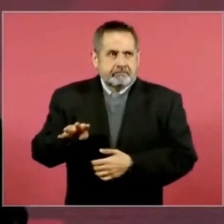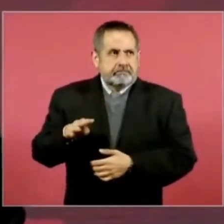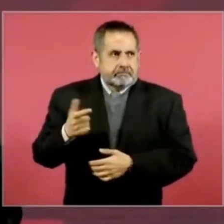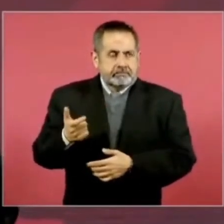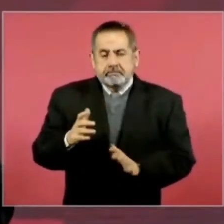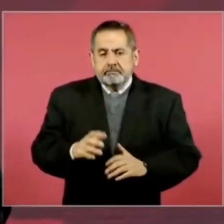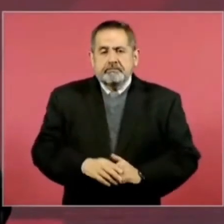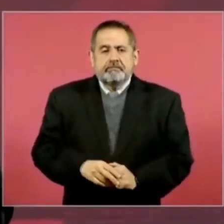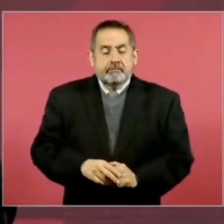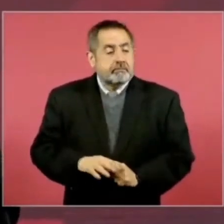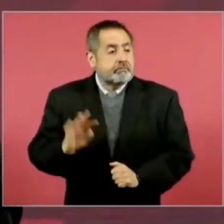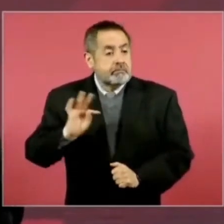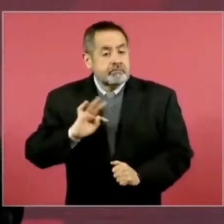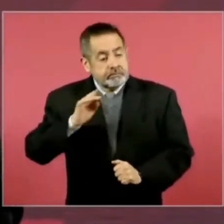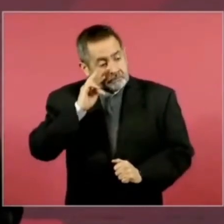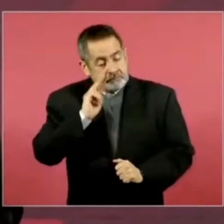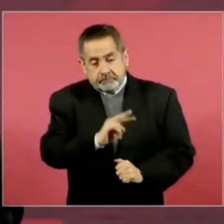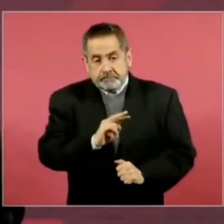Y si vemos